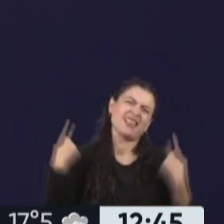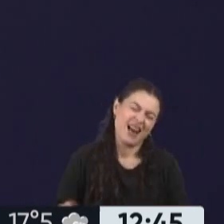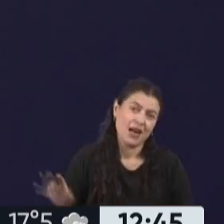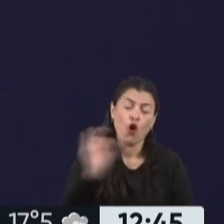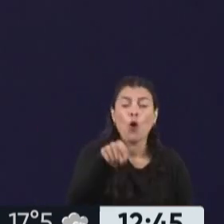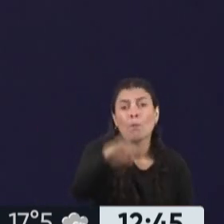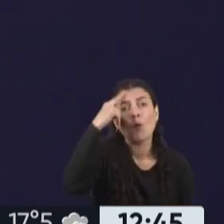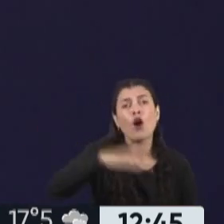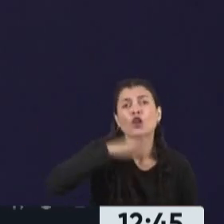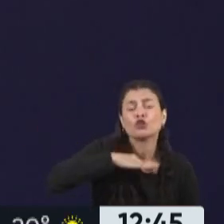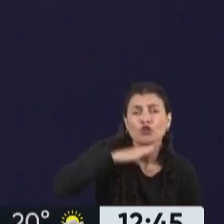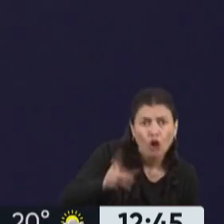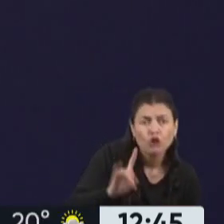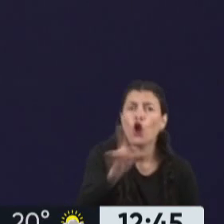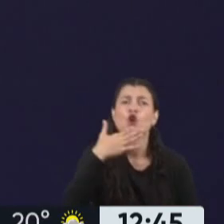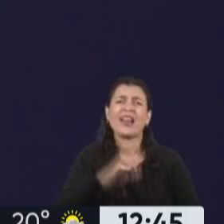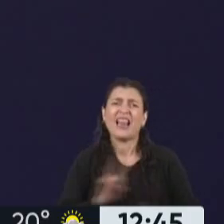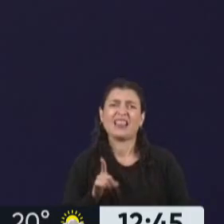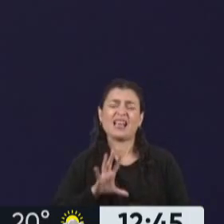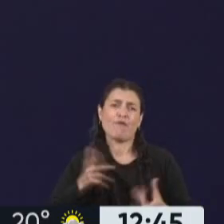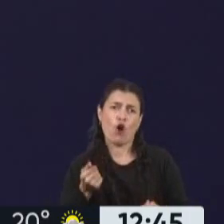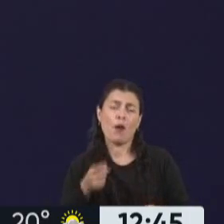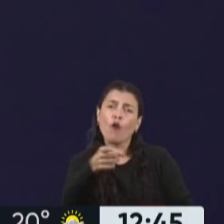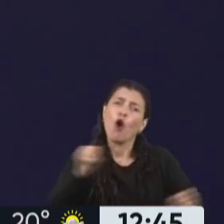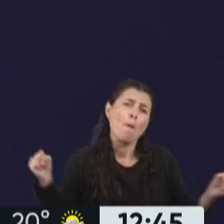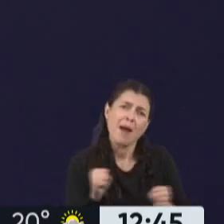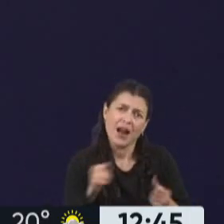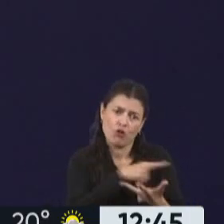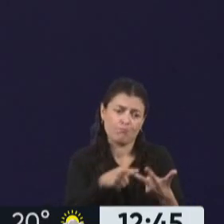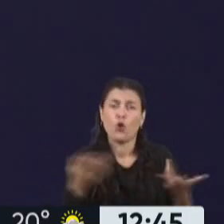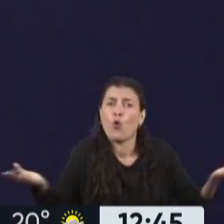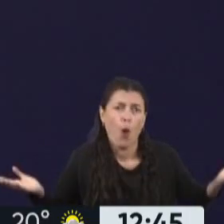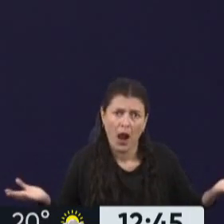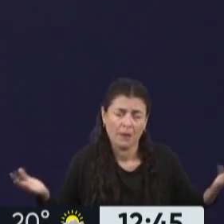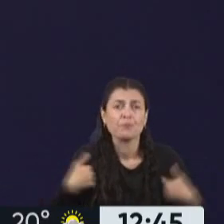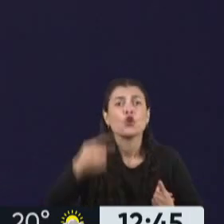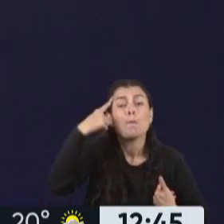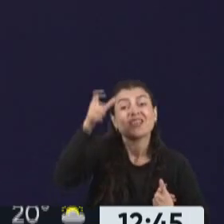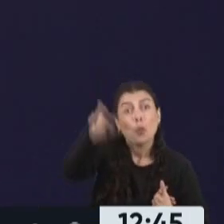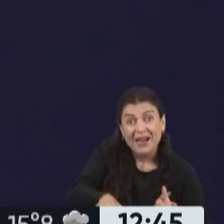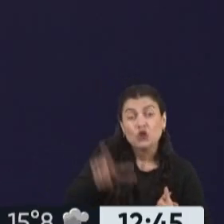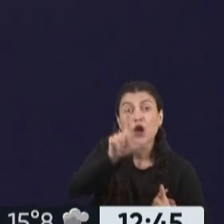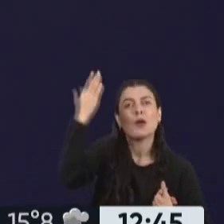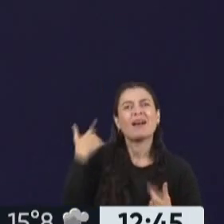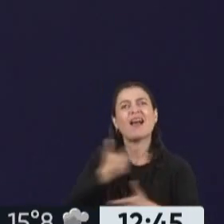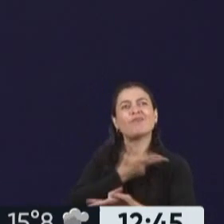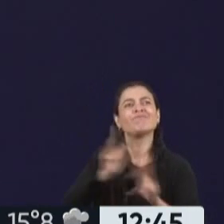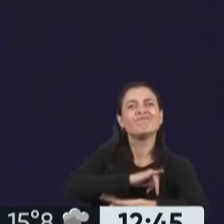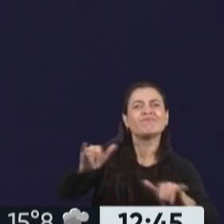efectivamente estás operando o tenés malicia. Y entiendo que los que hicieron estas afirmaciones